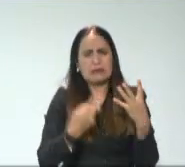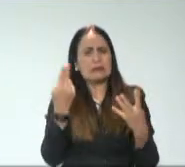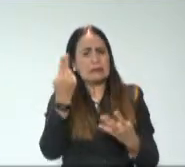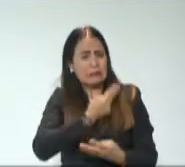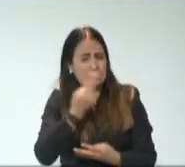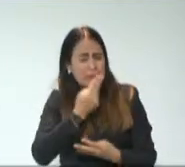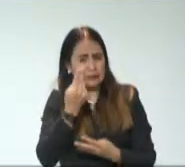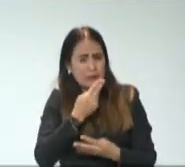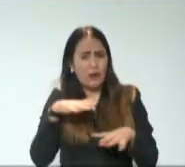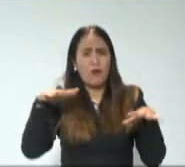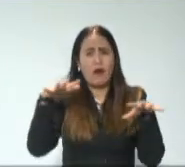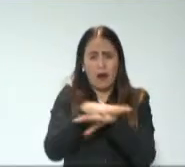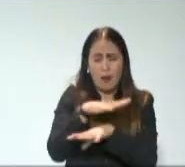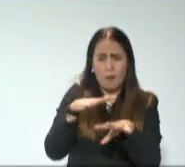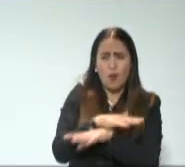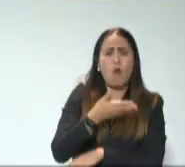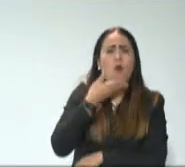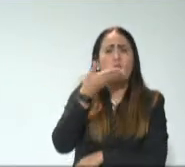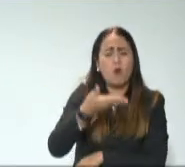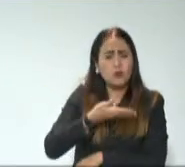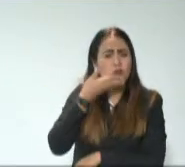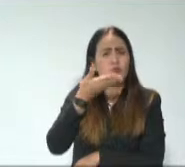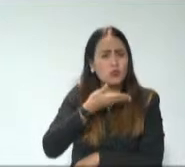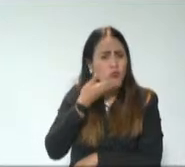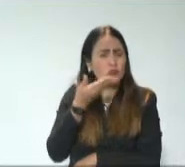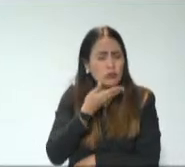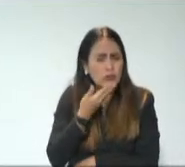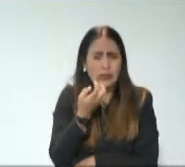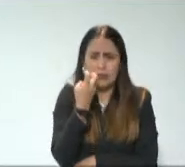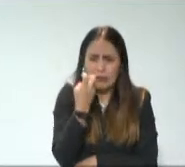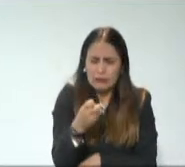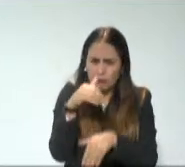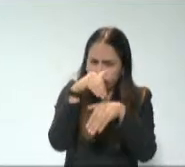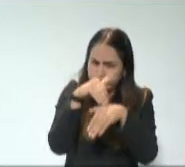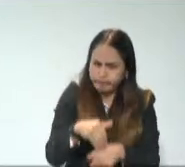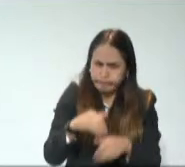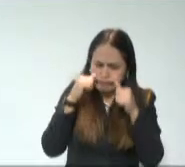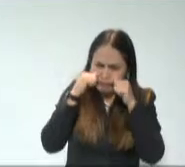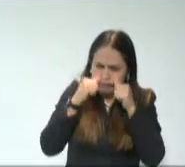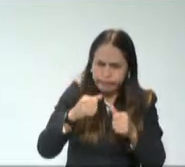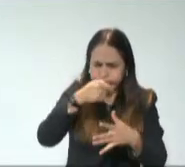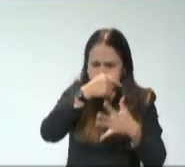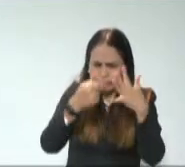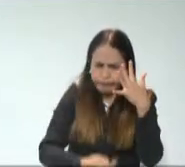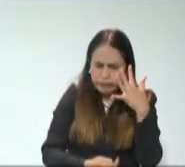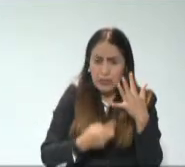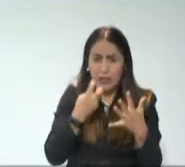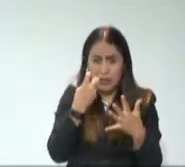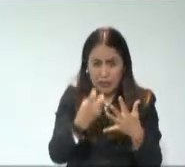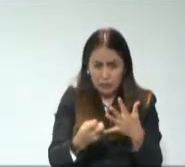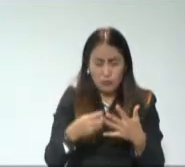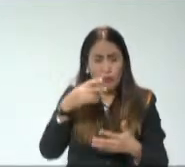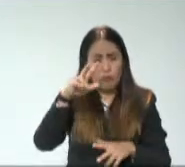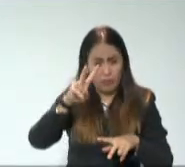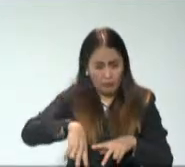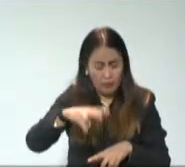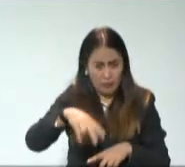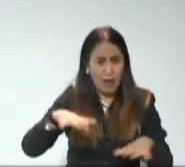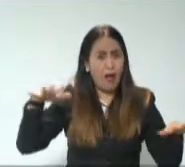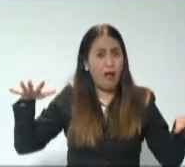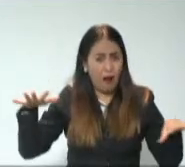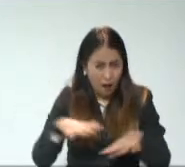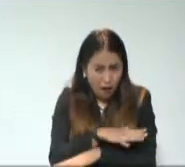los cambios de hábito por ejemplo es algo que ha tenido poca penetración dentro de nuestra